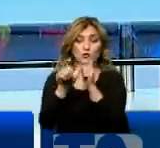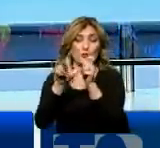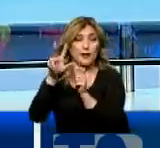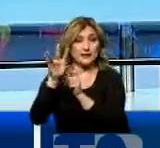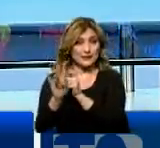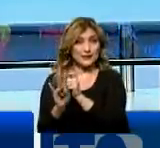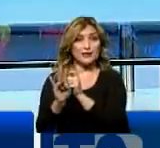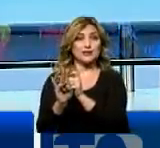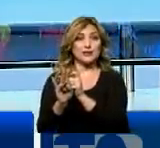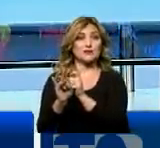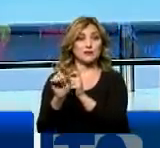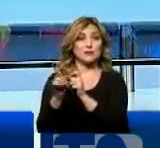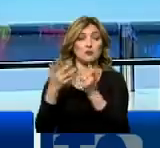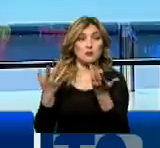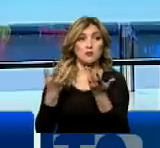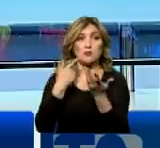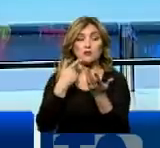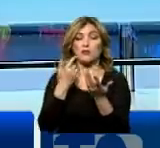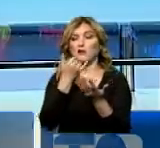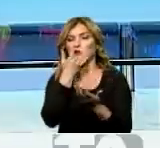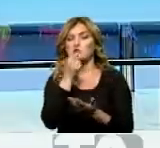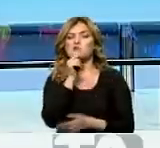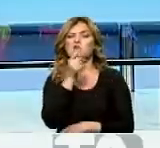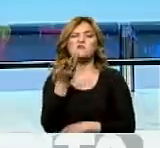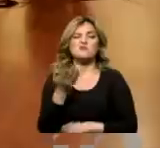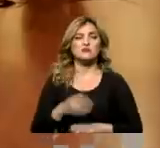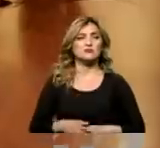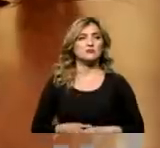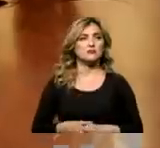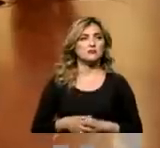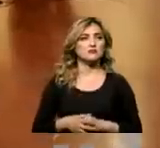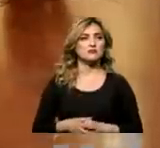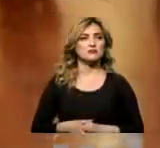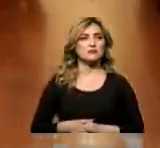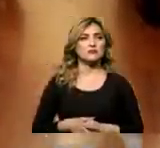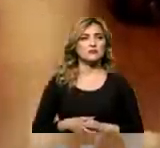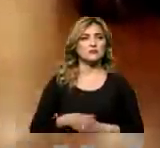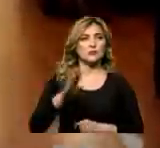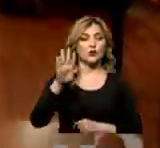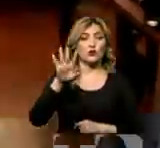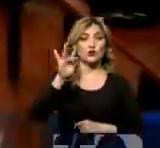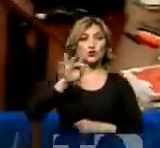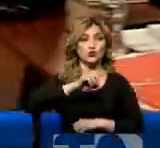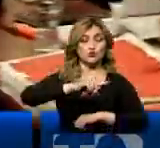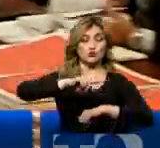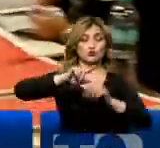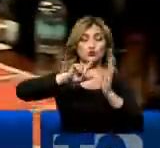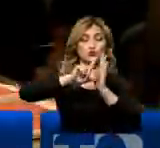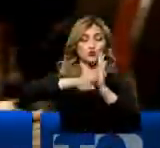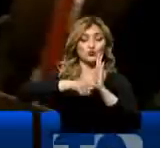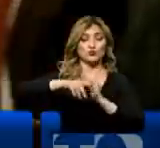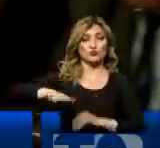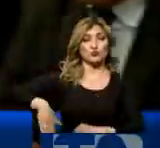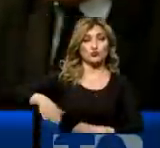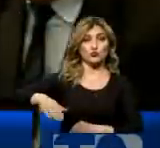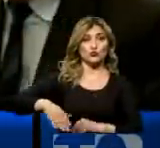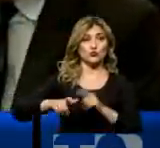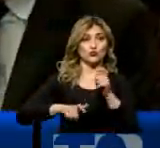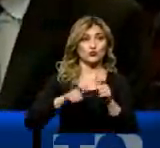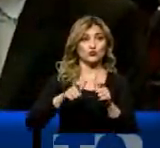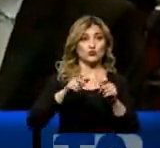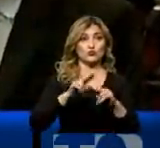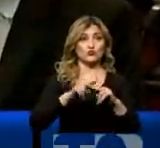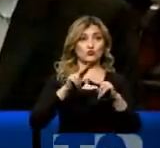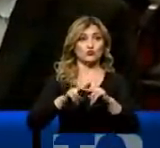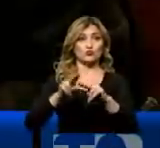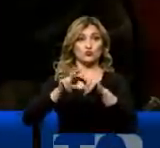por un concurso ideal de infracción. Con 48 minutos de retraso y luego de reubicar a las partes procesales